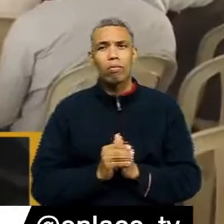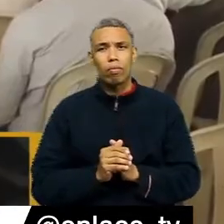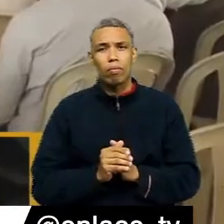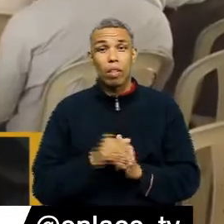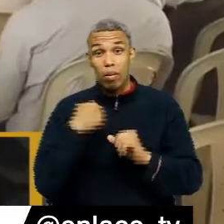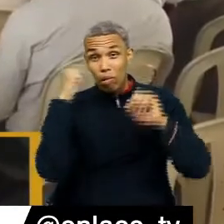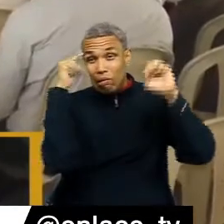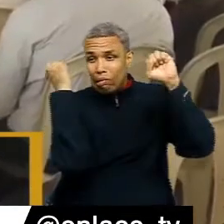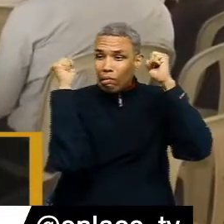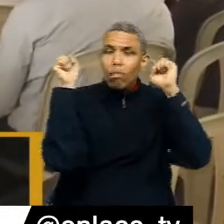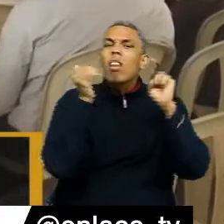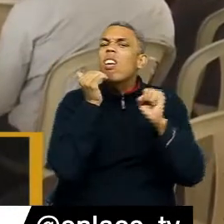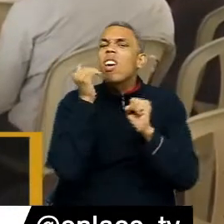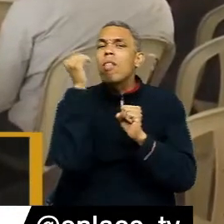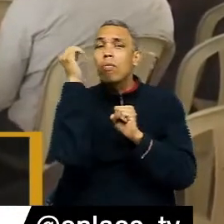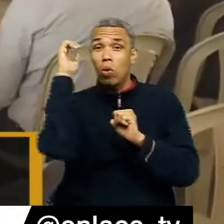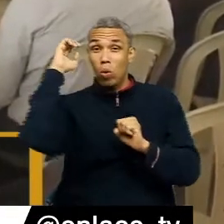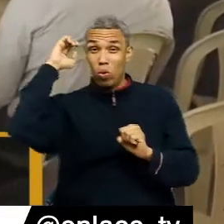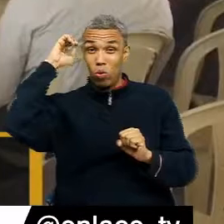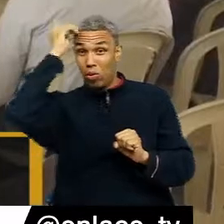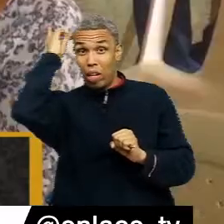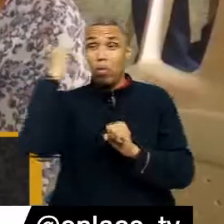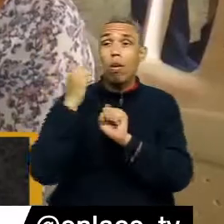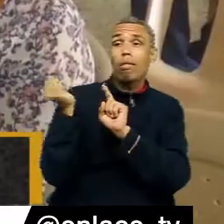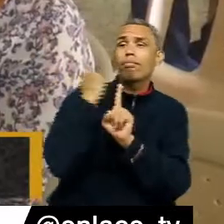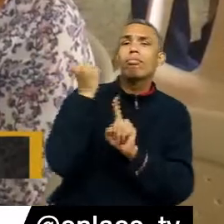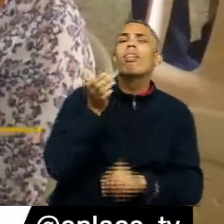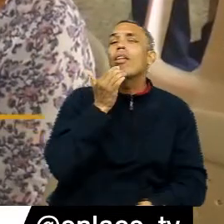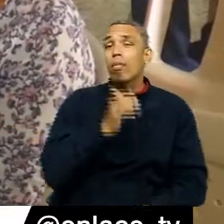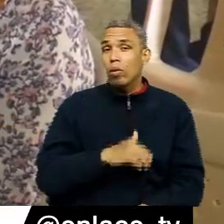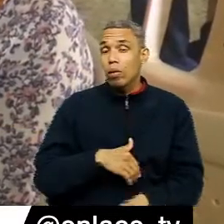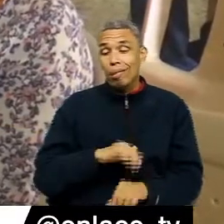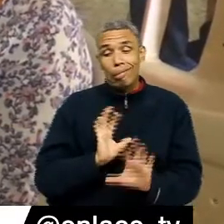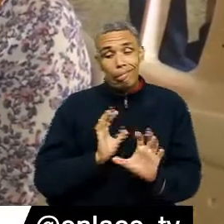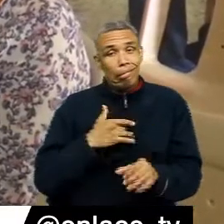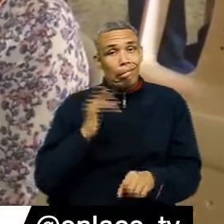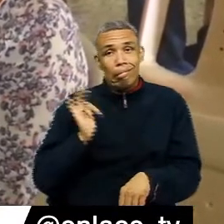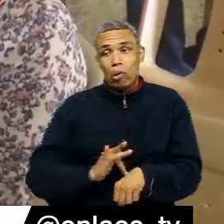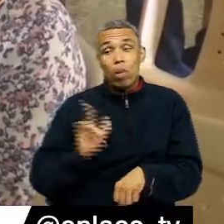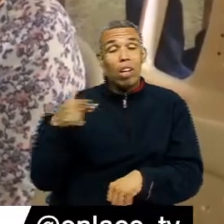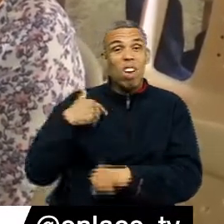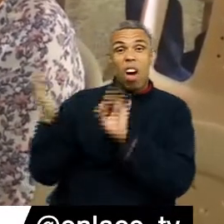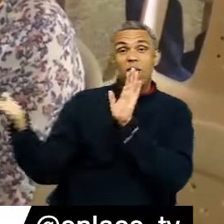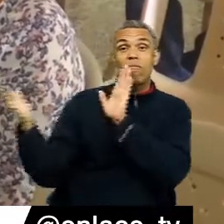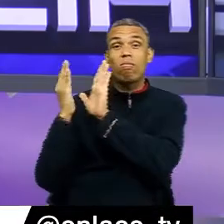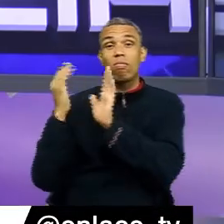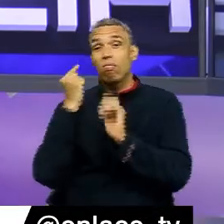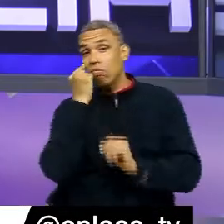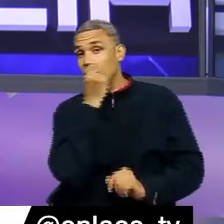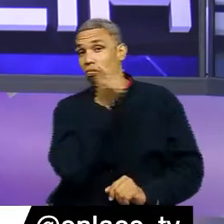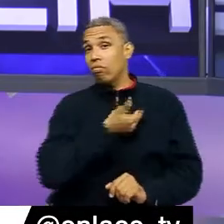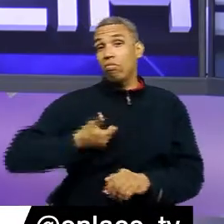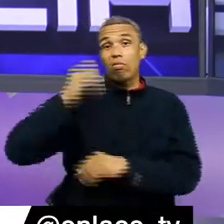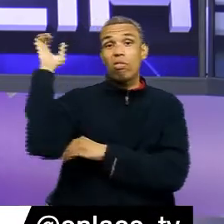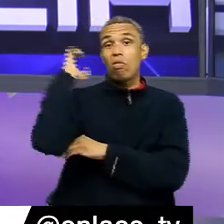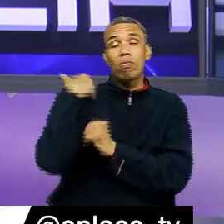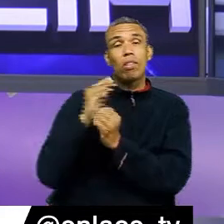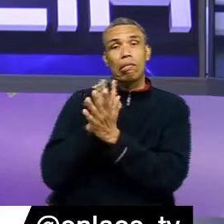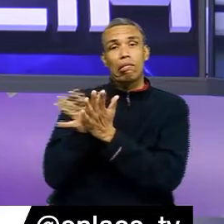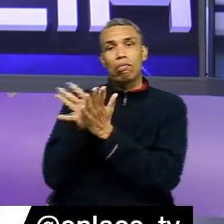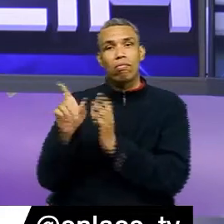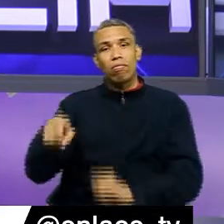preocupaciones no sean escuchadas por el gobierno nacional, tendrán que dirigirse hasta la Presidencia de la República. Por su